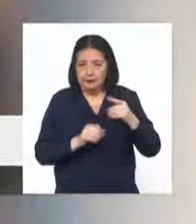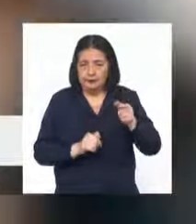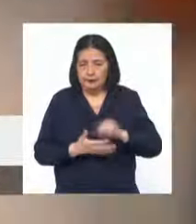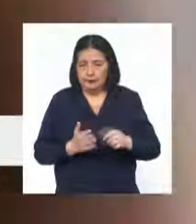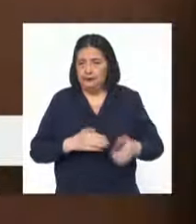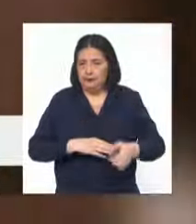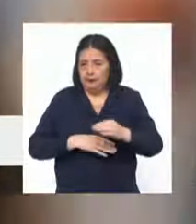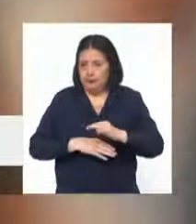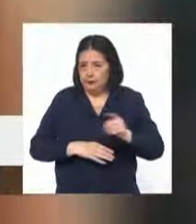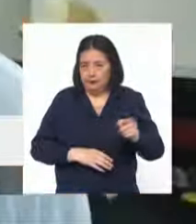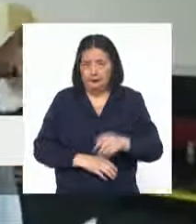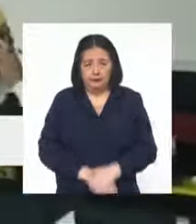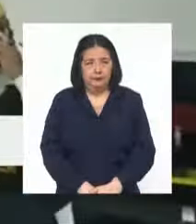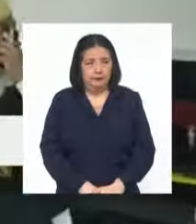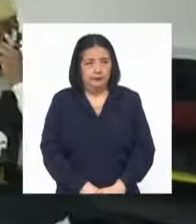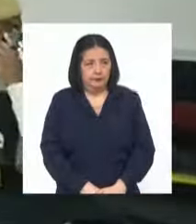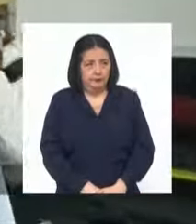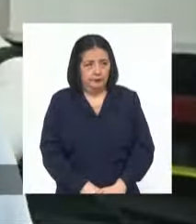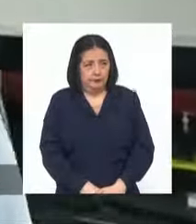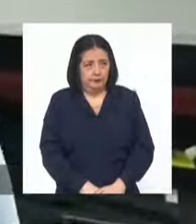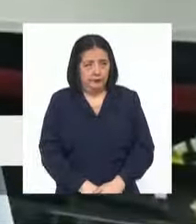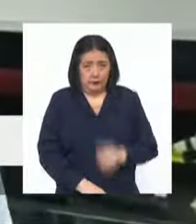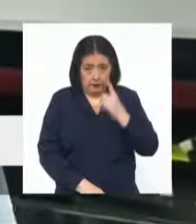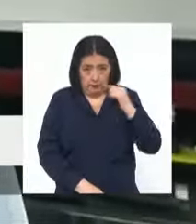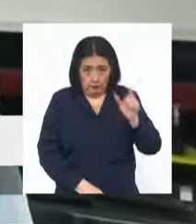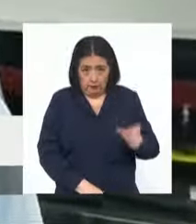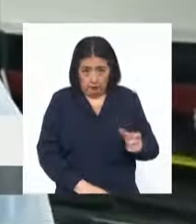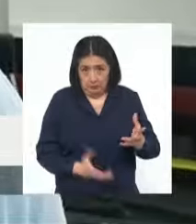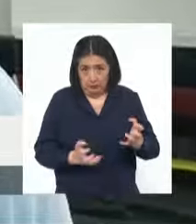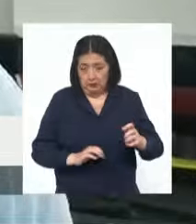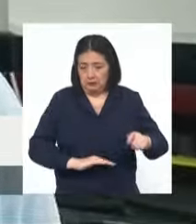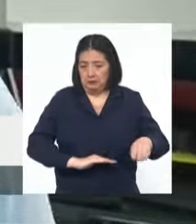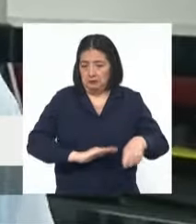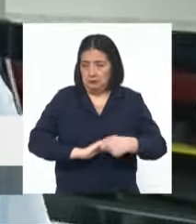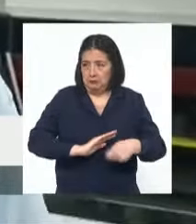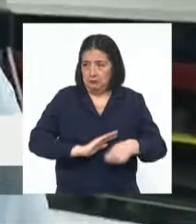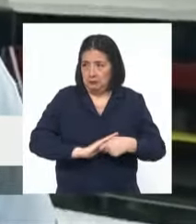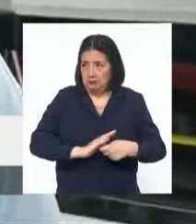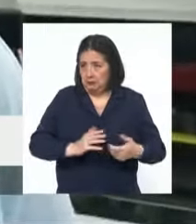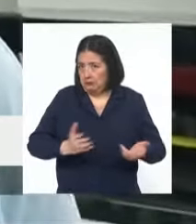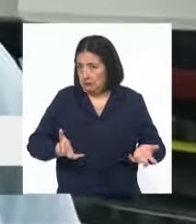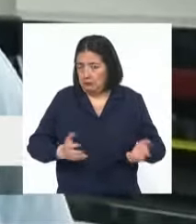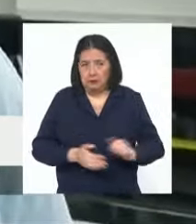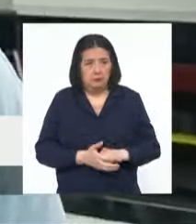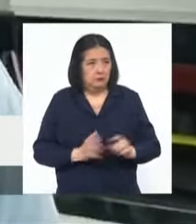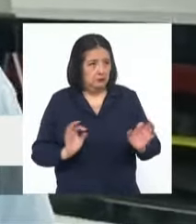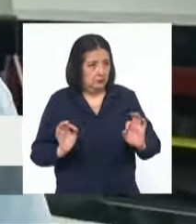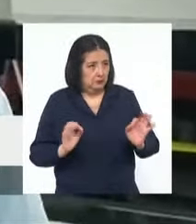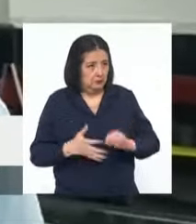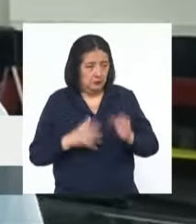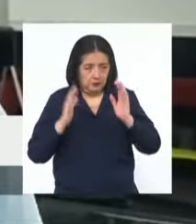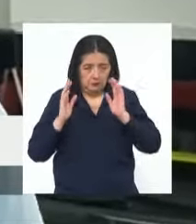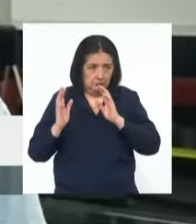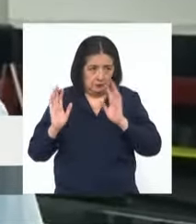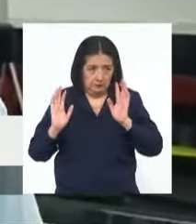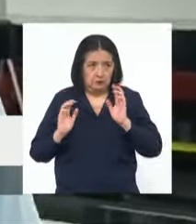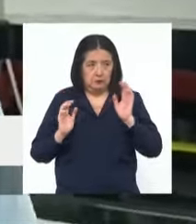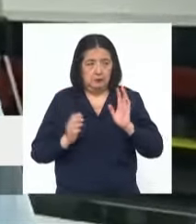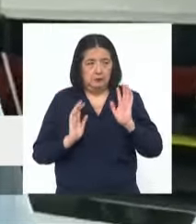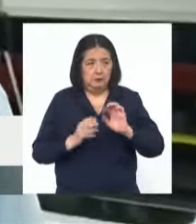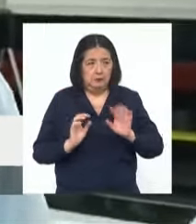esta playa. Nos ha querido arreglar de una manera silenciosa para que nadie escuche, para